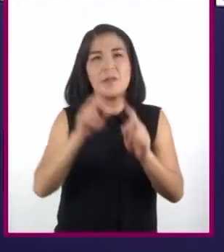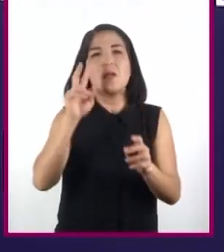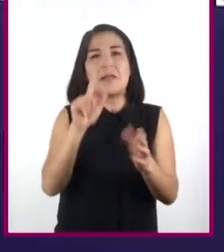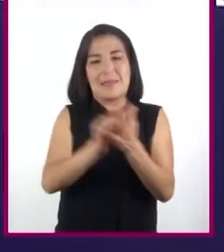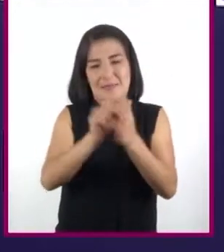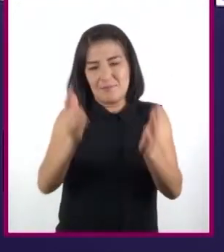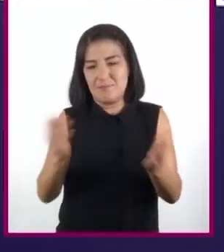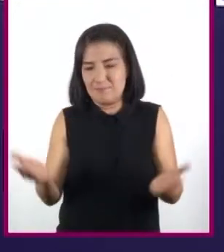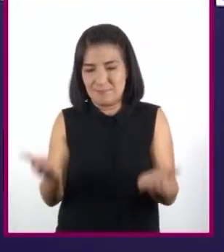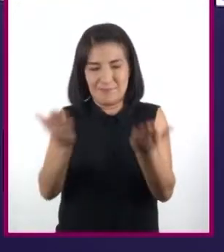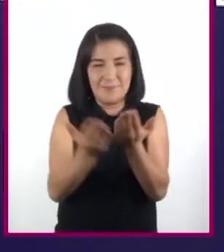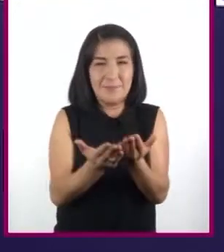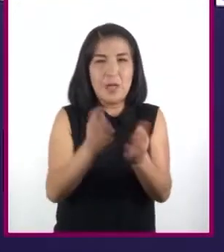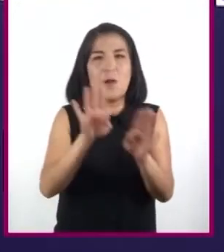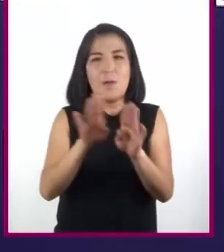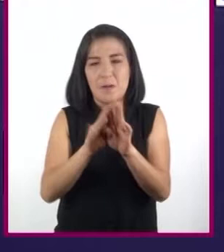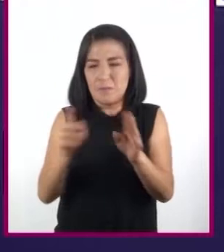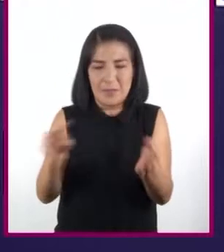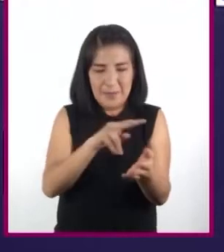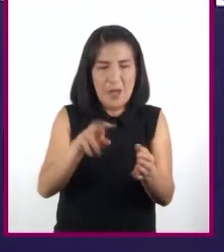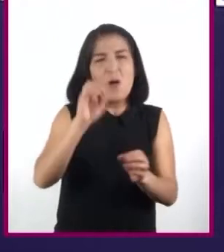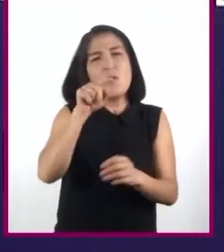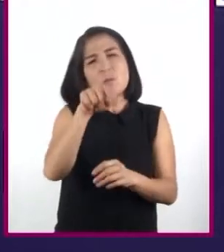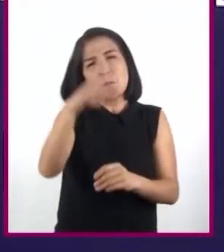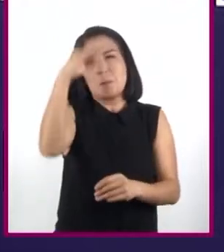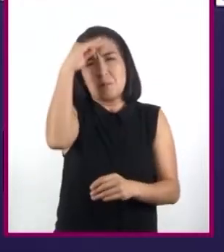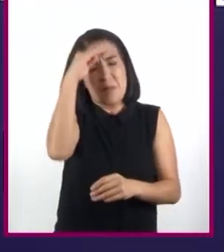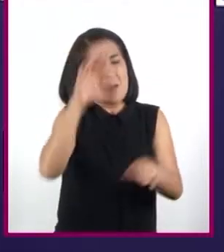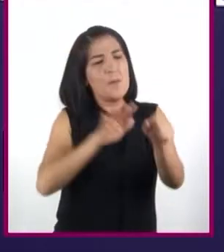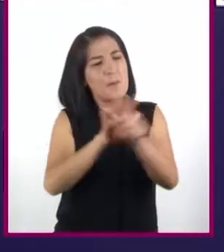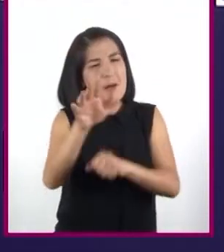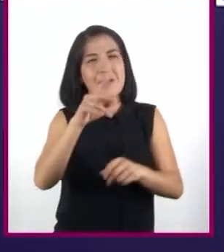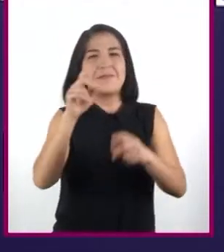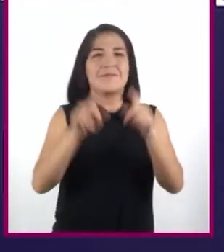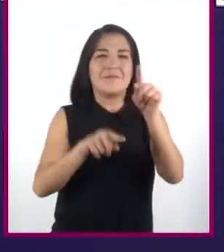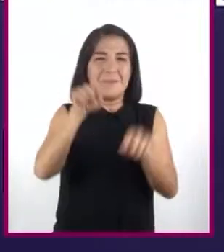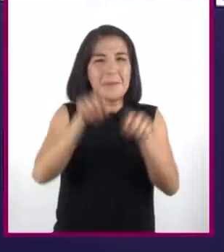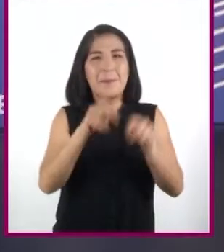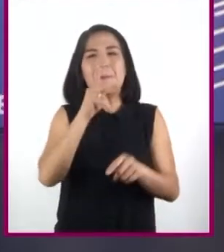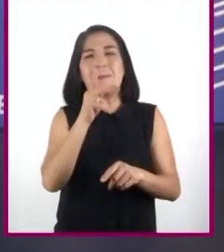el libro de texto o al reflexionar en torno a los temas que se discutirán.